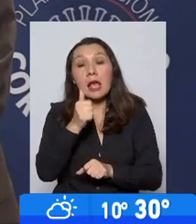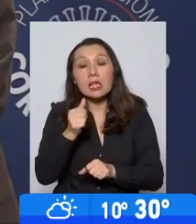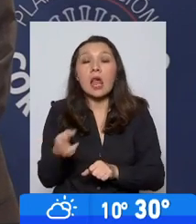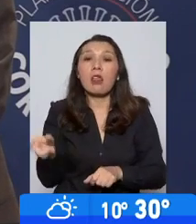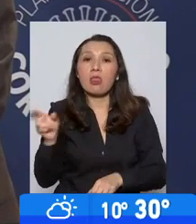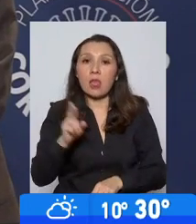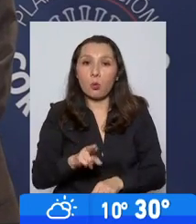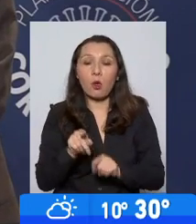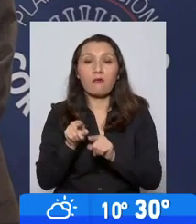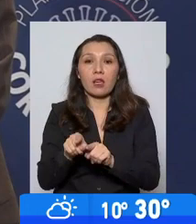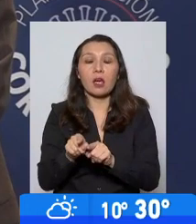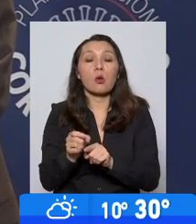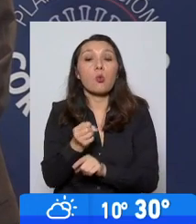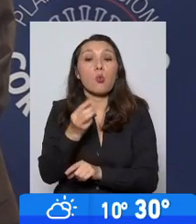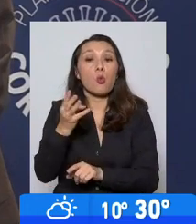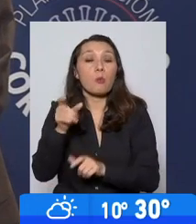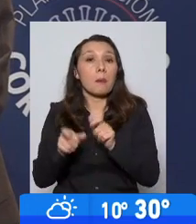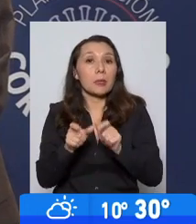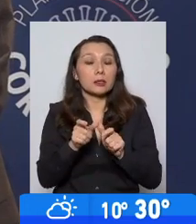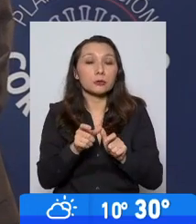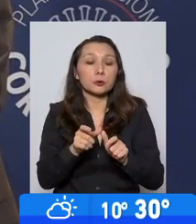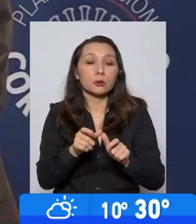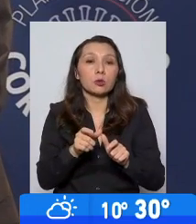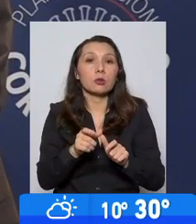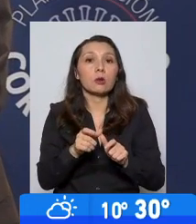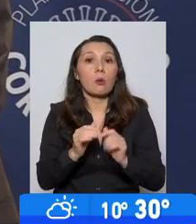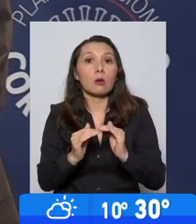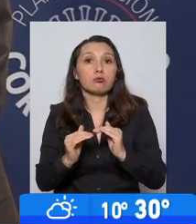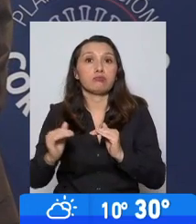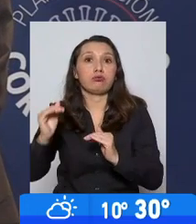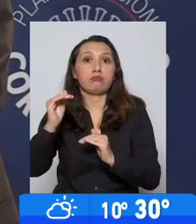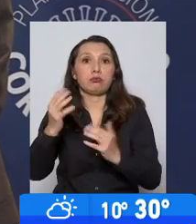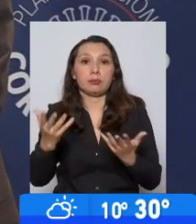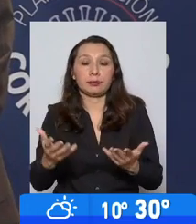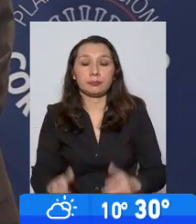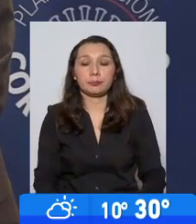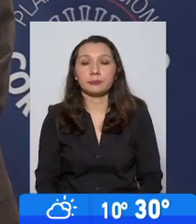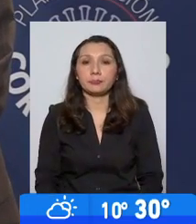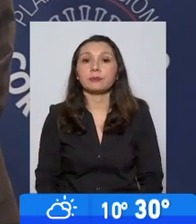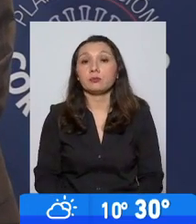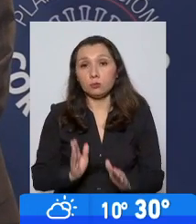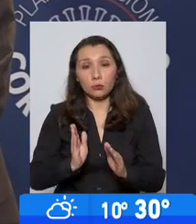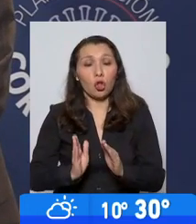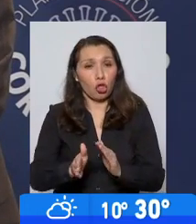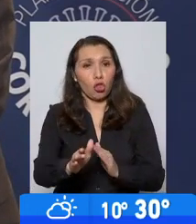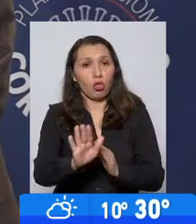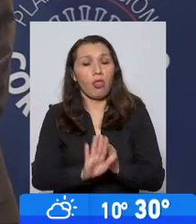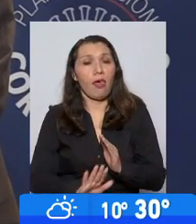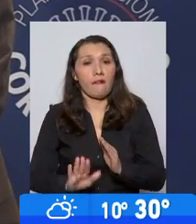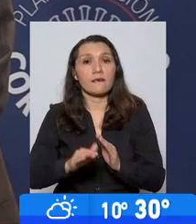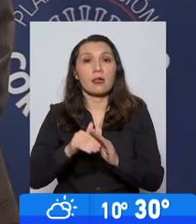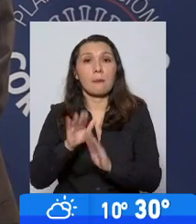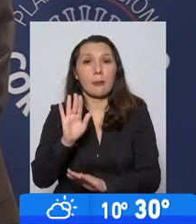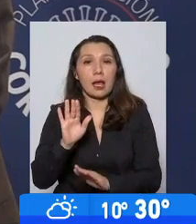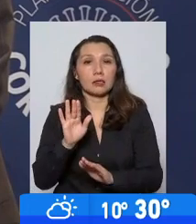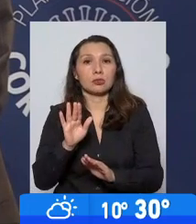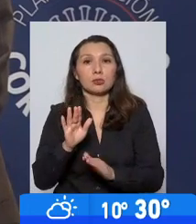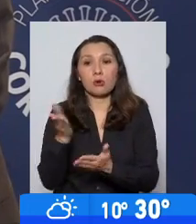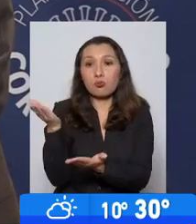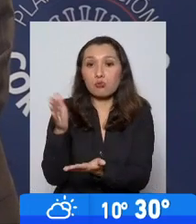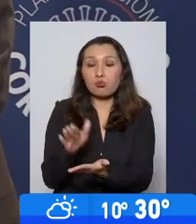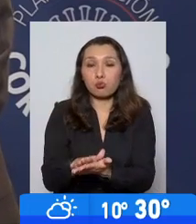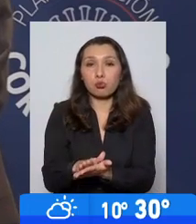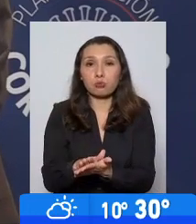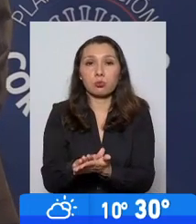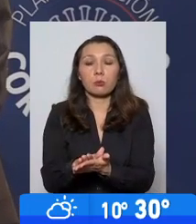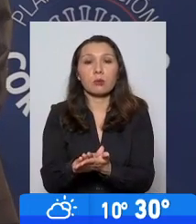de nuevo con un número que va al alza. Se mantienen, por supuesto, la mayoría de los